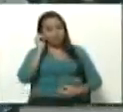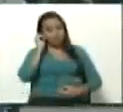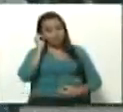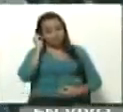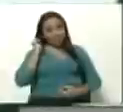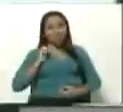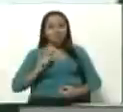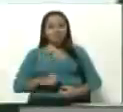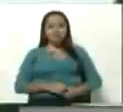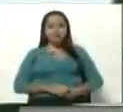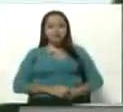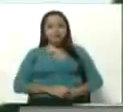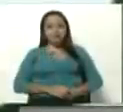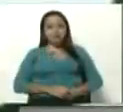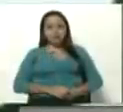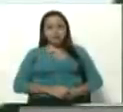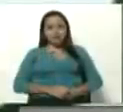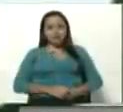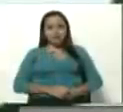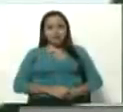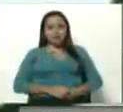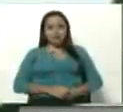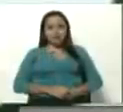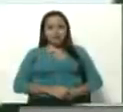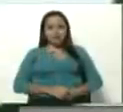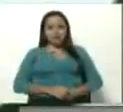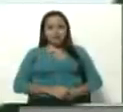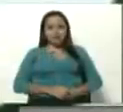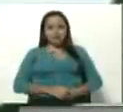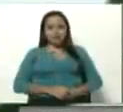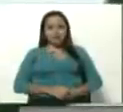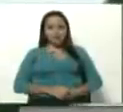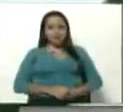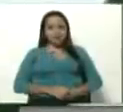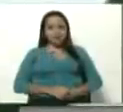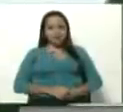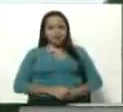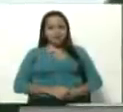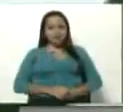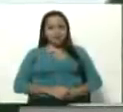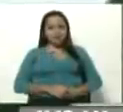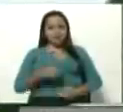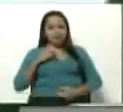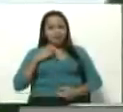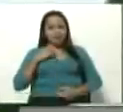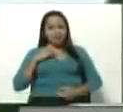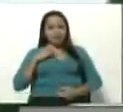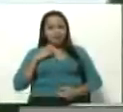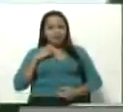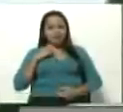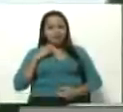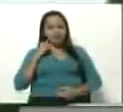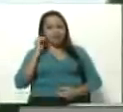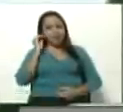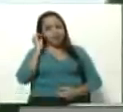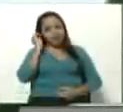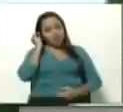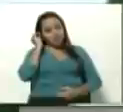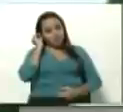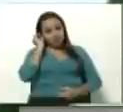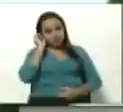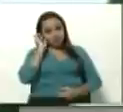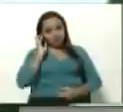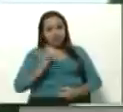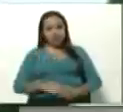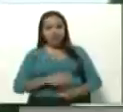Campaña, Gran Mariscal de Ayacucho, Antonio José de Sucre. Gracias. Ciudadano José Ángel Torrialba,